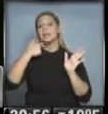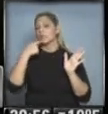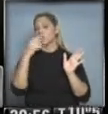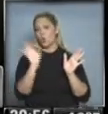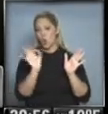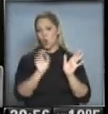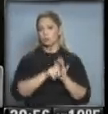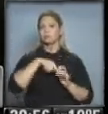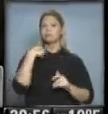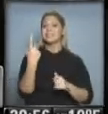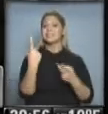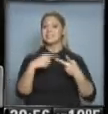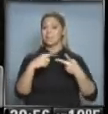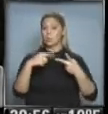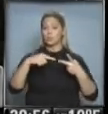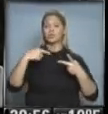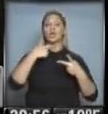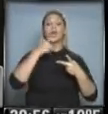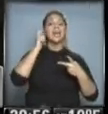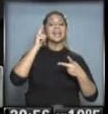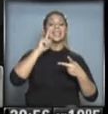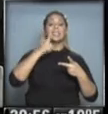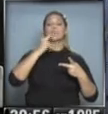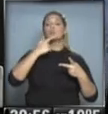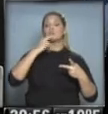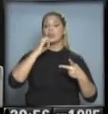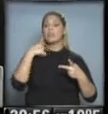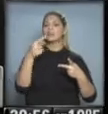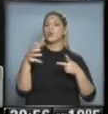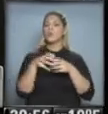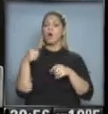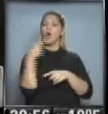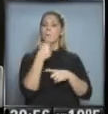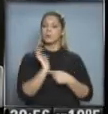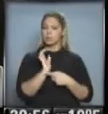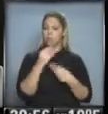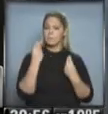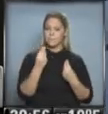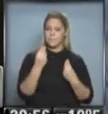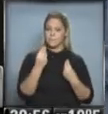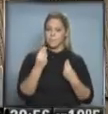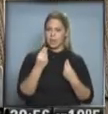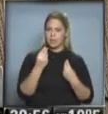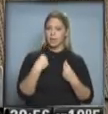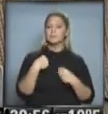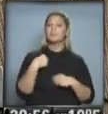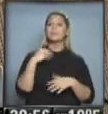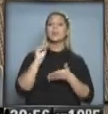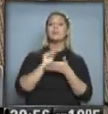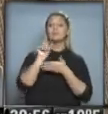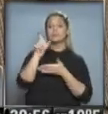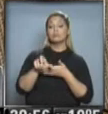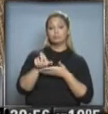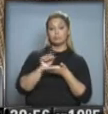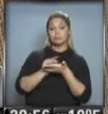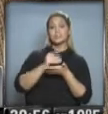su segundo darío giustozzi dijo que son opositores para reforzarlo el funcionario macrista federico